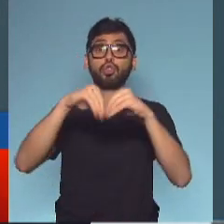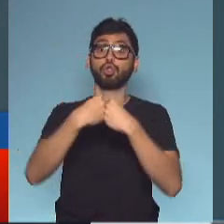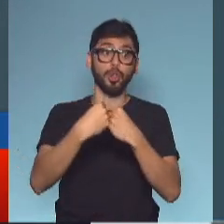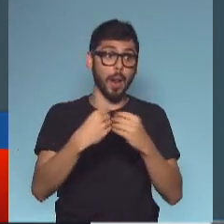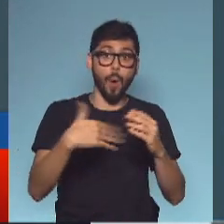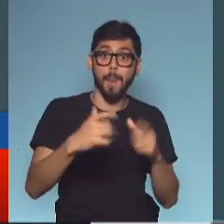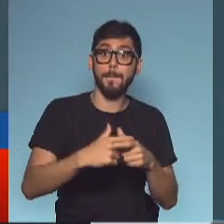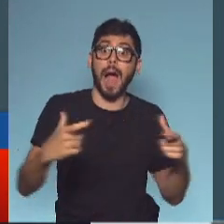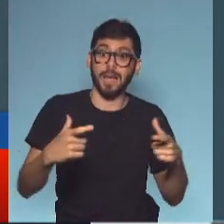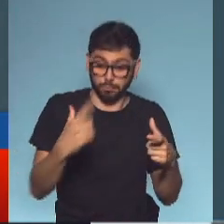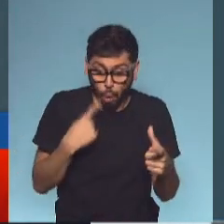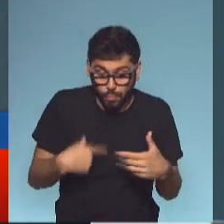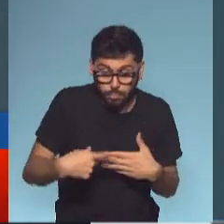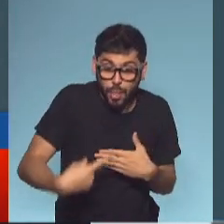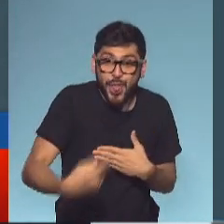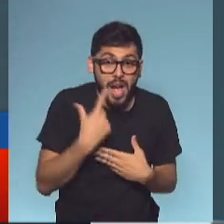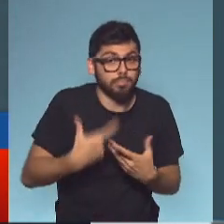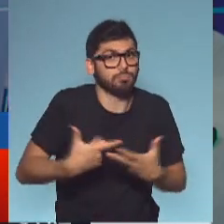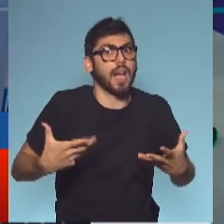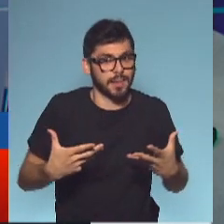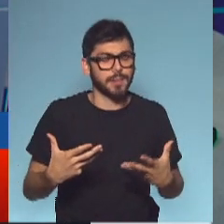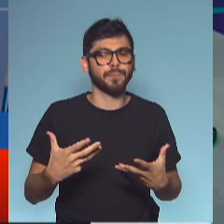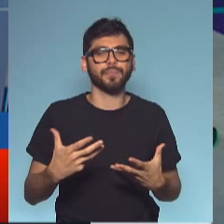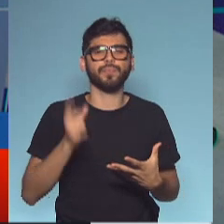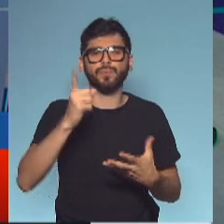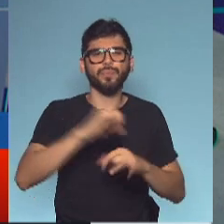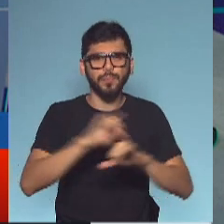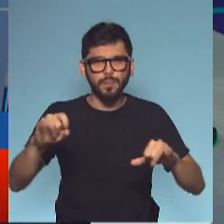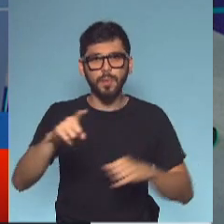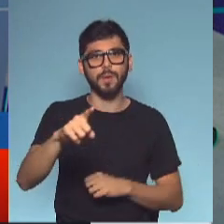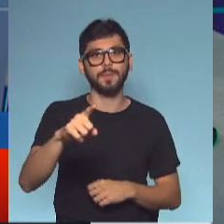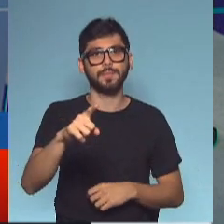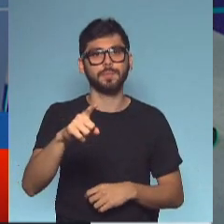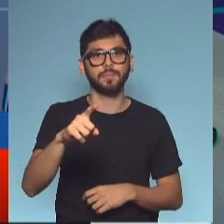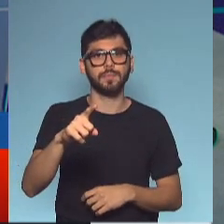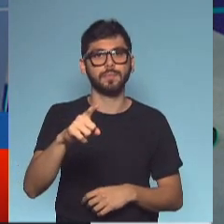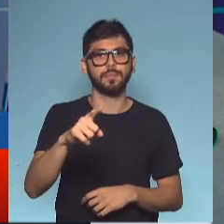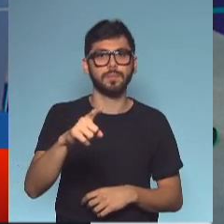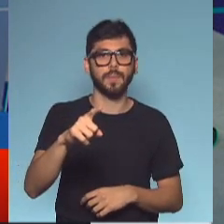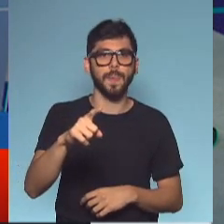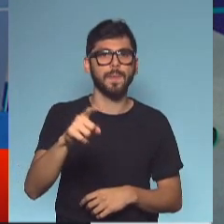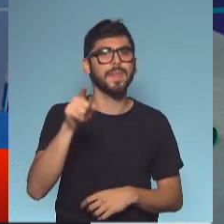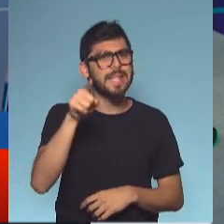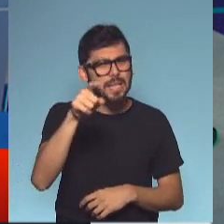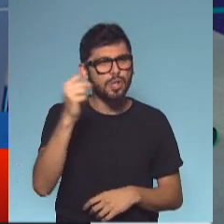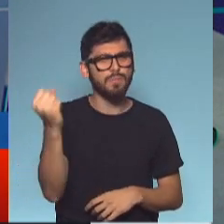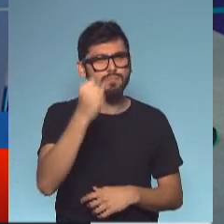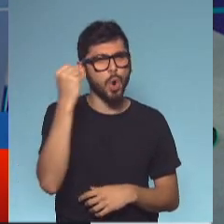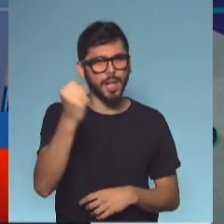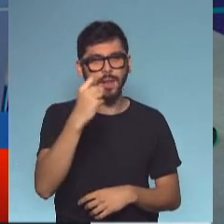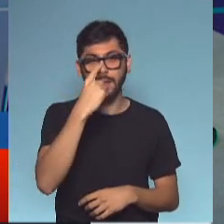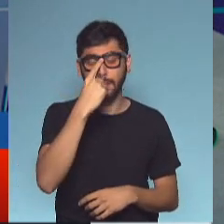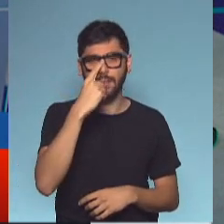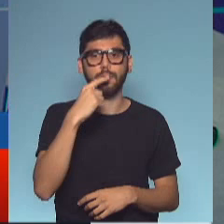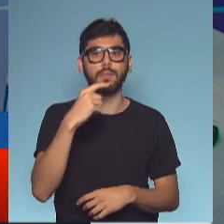crecer y va a crecer en los próximos días. Seguimos viendo la información. Esto es muy importante. Pues es la pregunta,